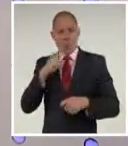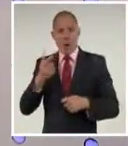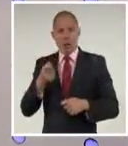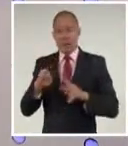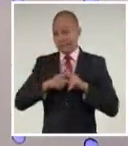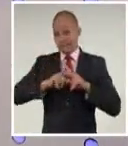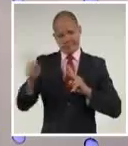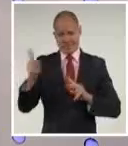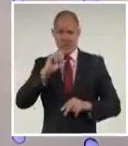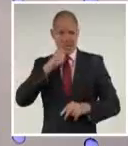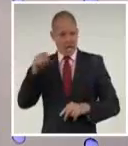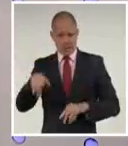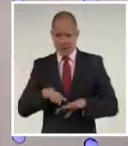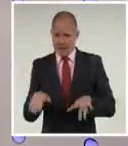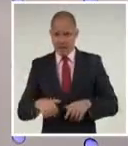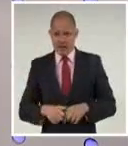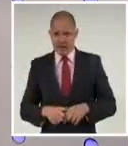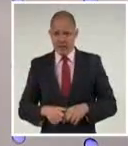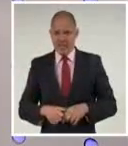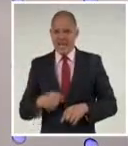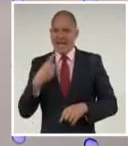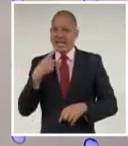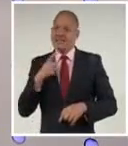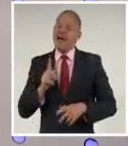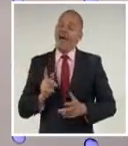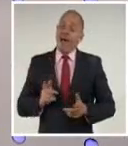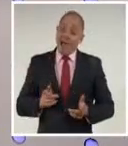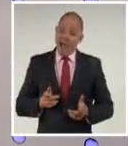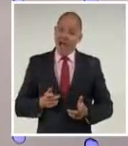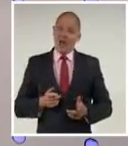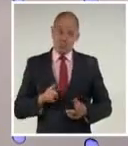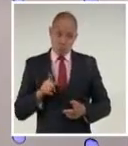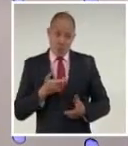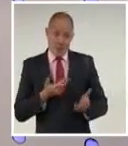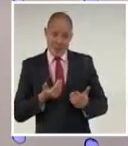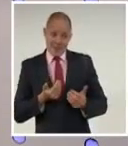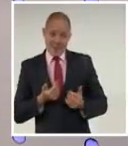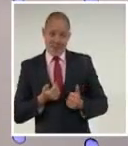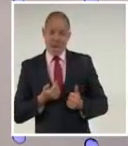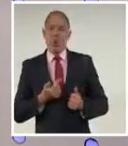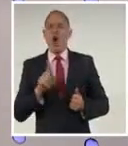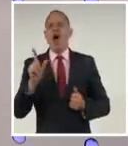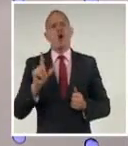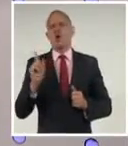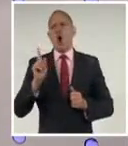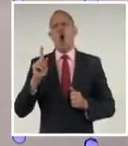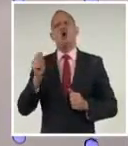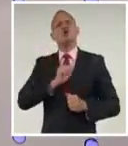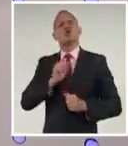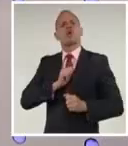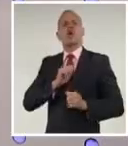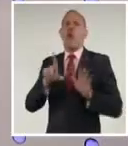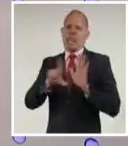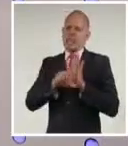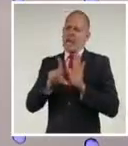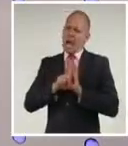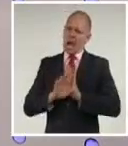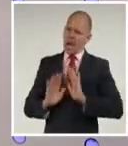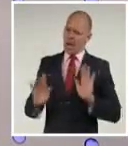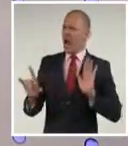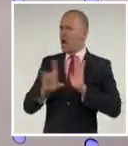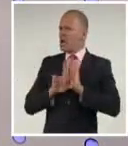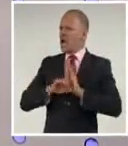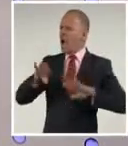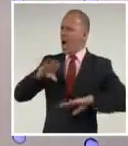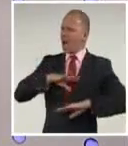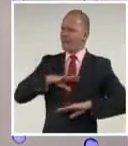Entonces, sí, incitan a la emigración ilegal y así muchos mueren en el mar o son víctimas de traficantes